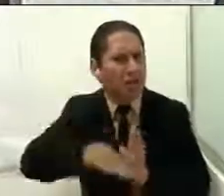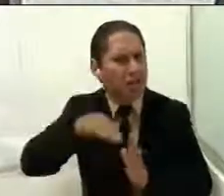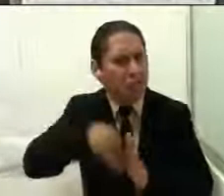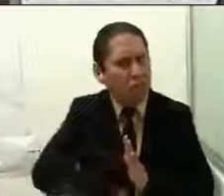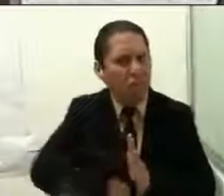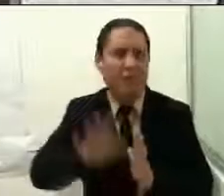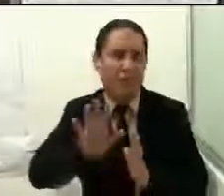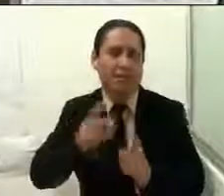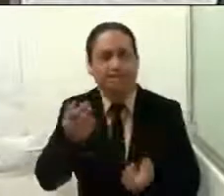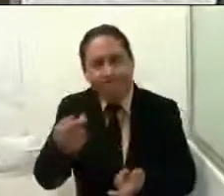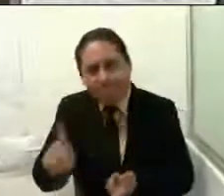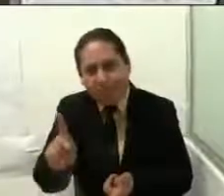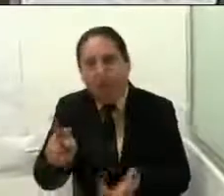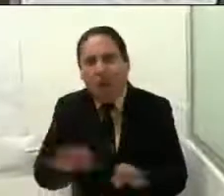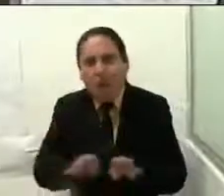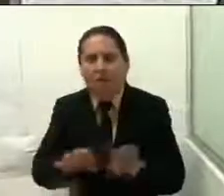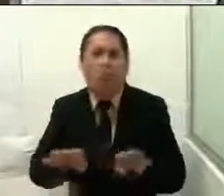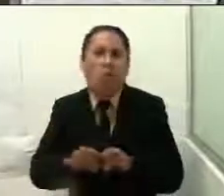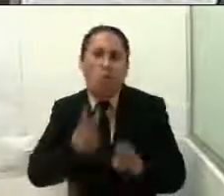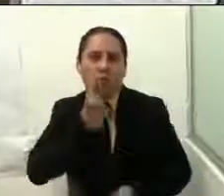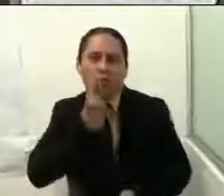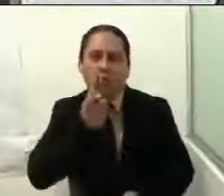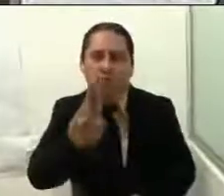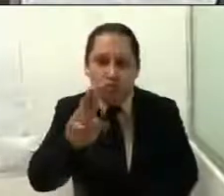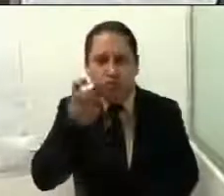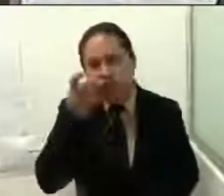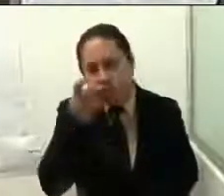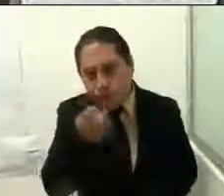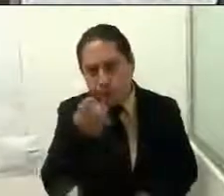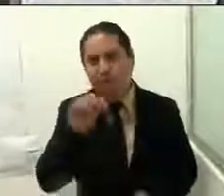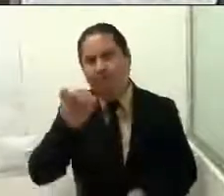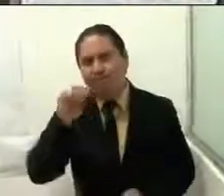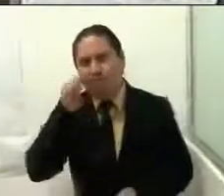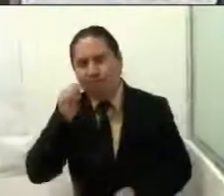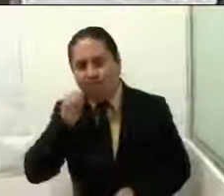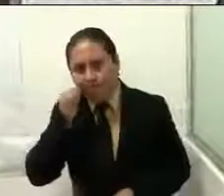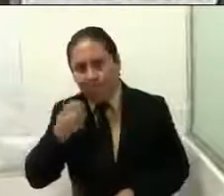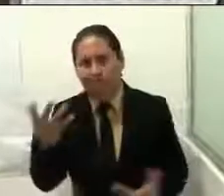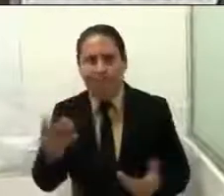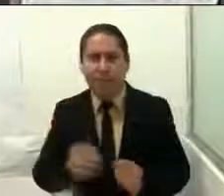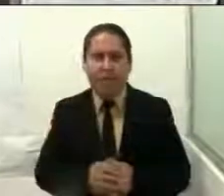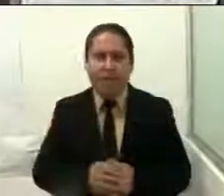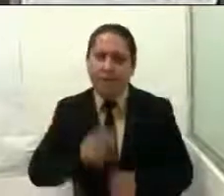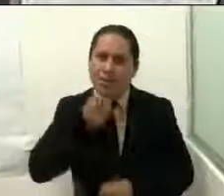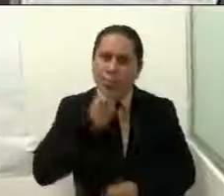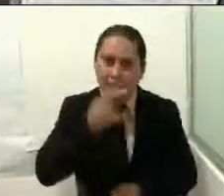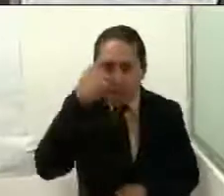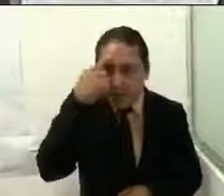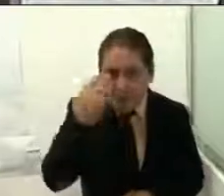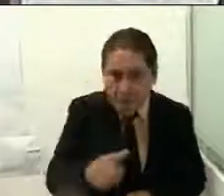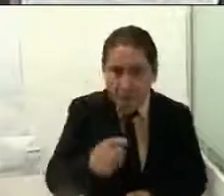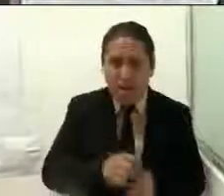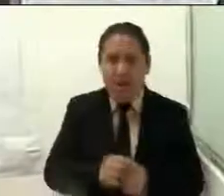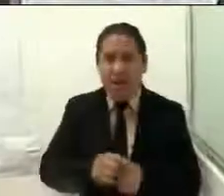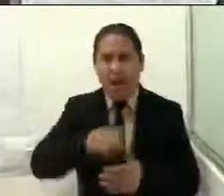no hay una solución en ese dice que no hay una solución para ciertos sectores